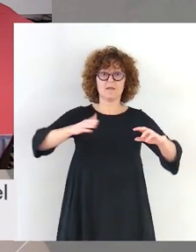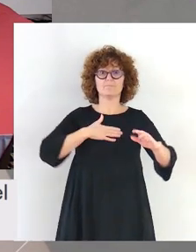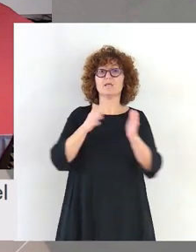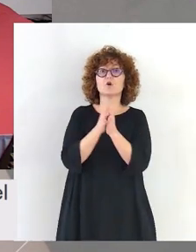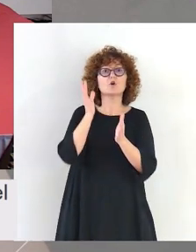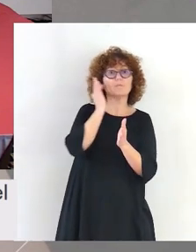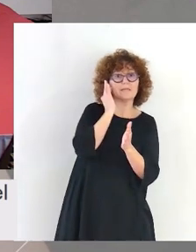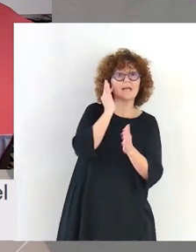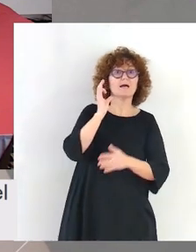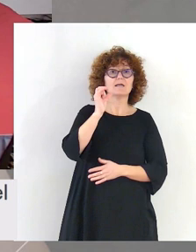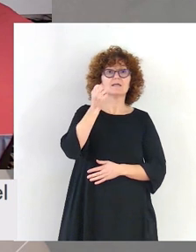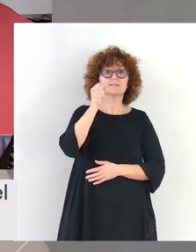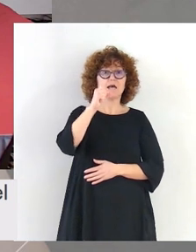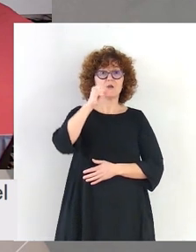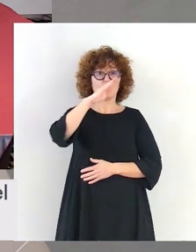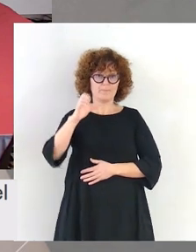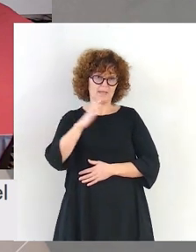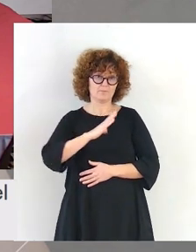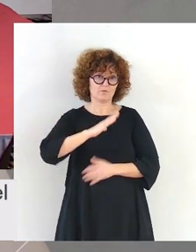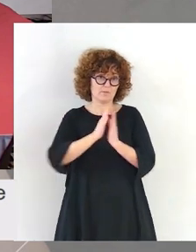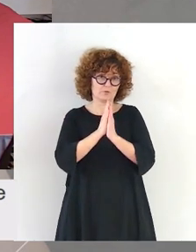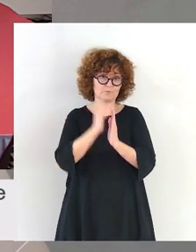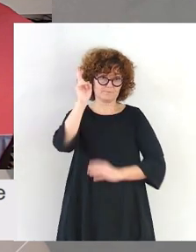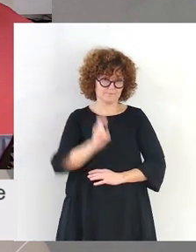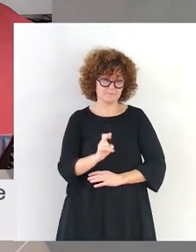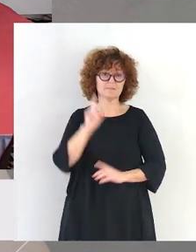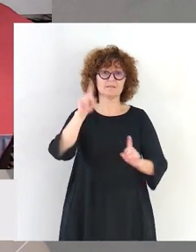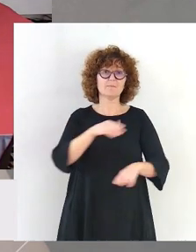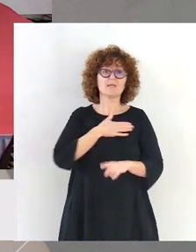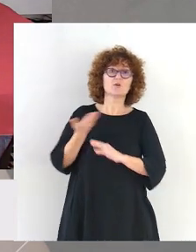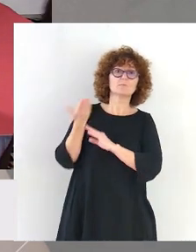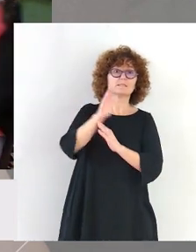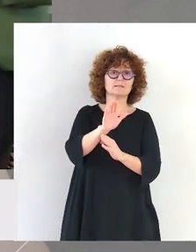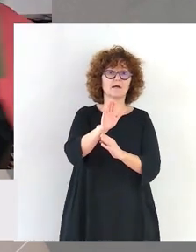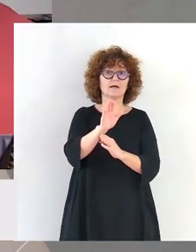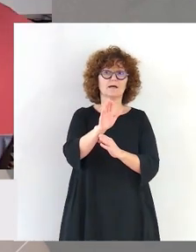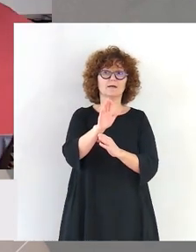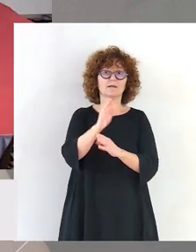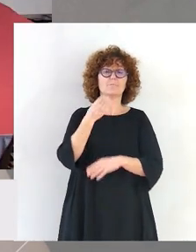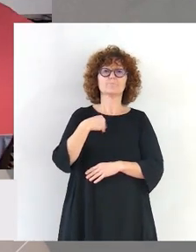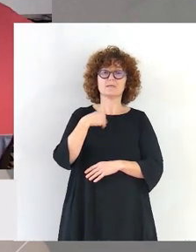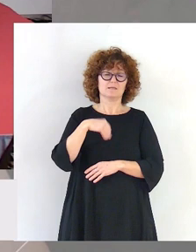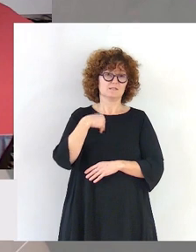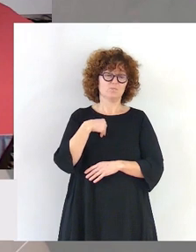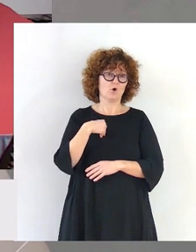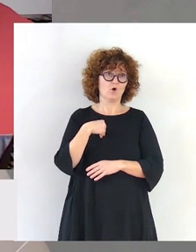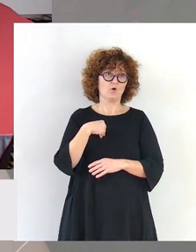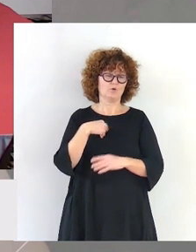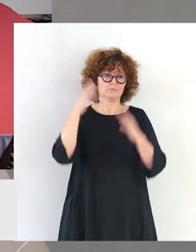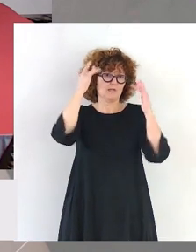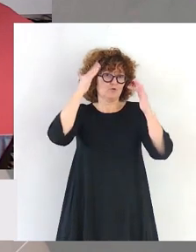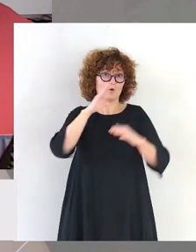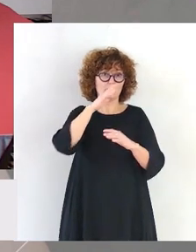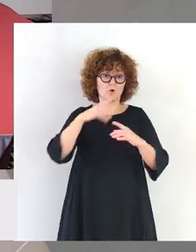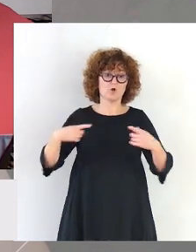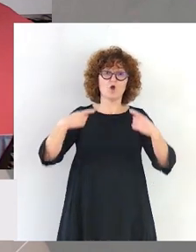compañera Salomé erce Salomé por favor vente con nosotros a quien también quiero quiero presentar con el mismo énfasis pues no solamente es coeditora